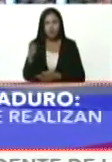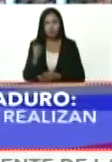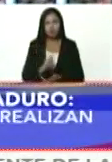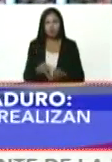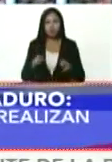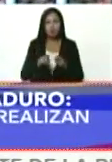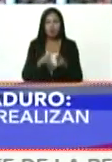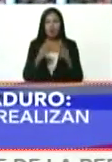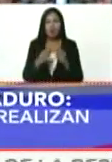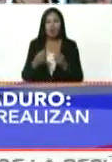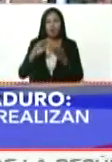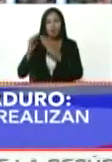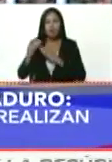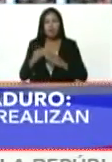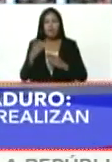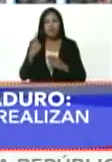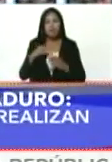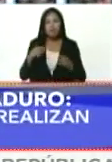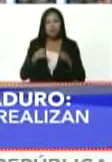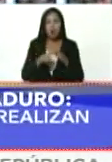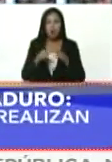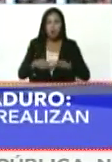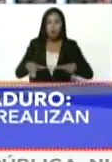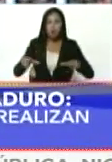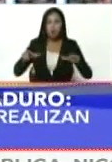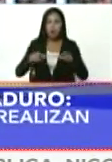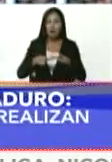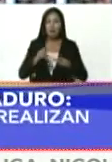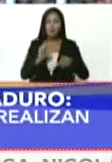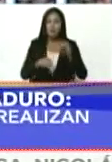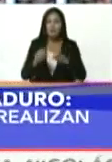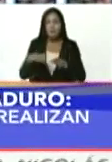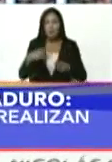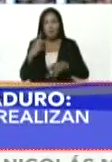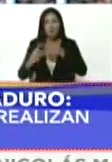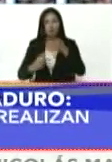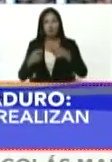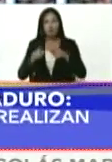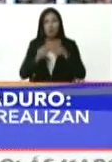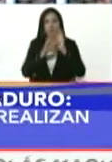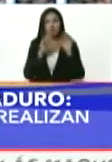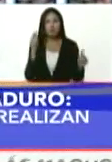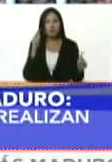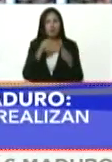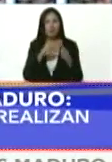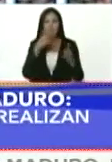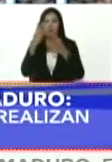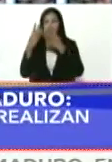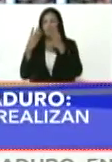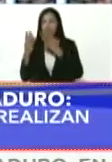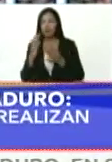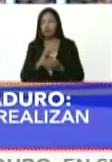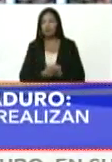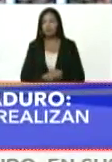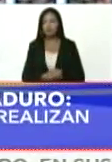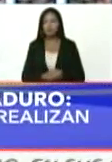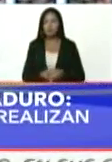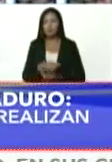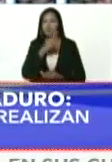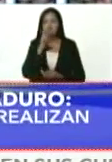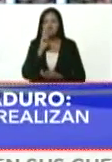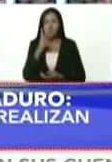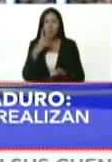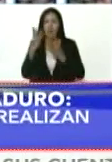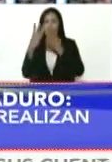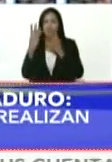una comunidad tiene un patio y está produciendo ahí, y cuando llega la feria de, ¿cómo que llaman ustedes?